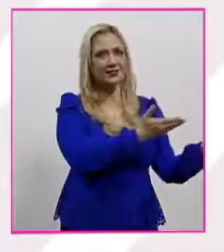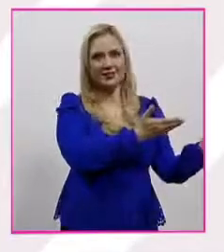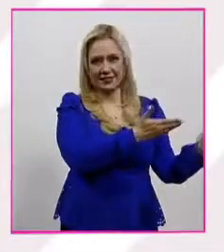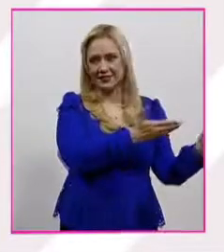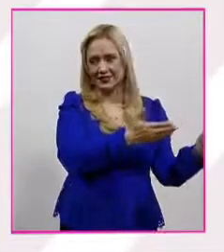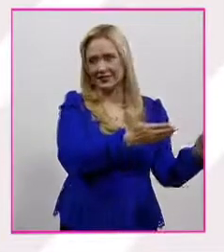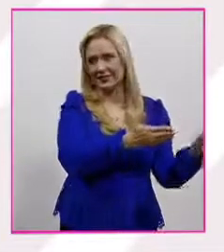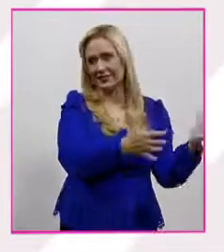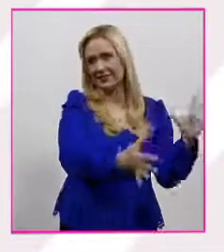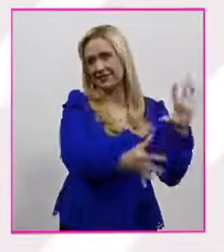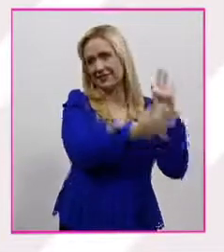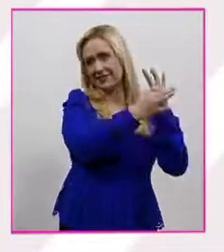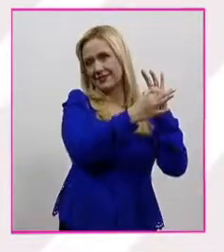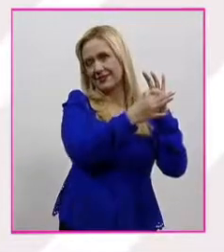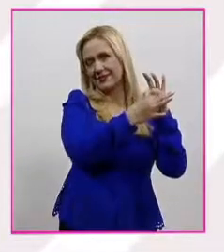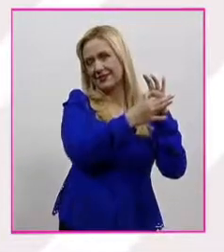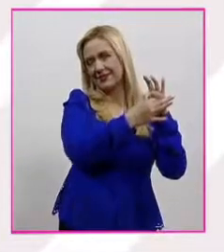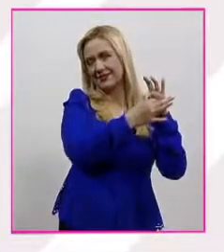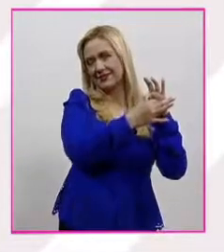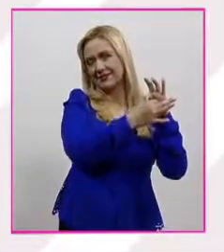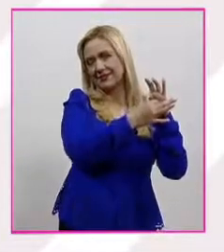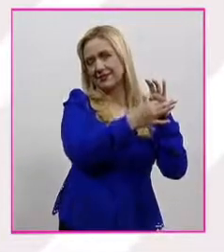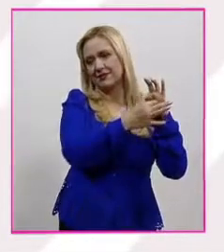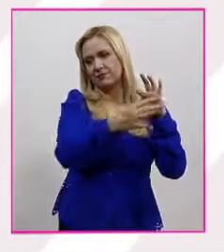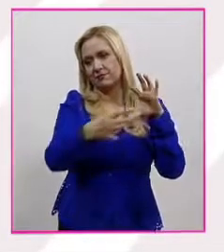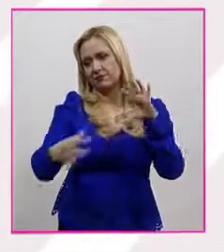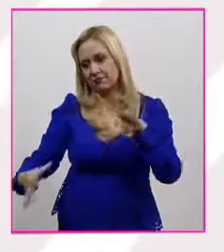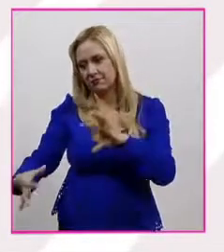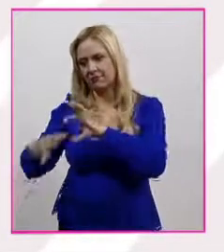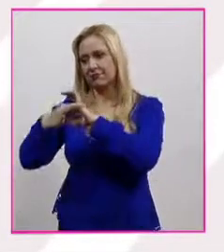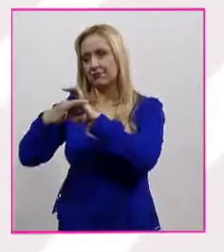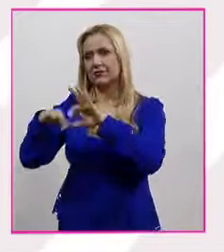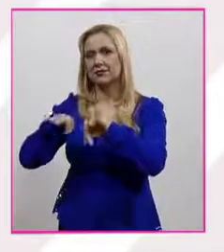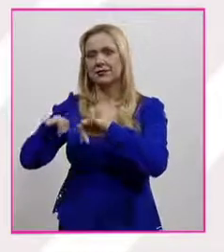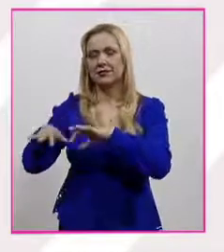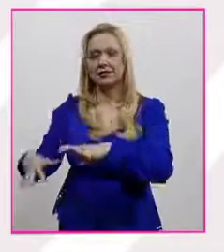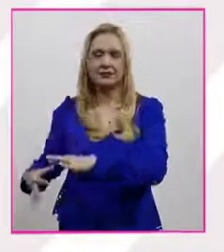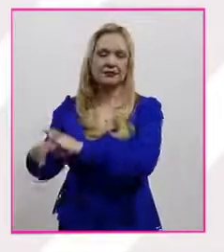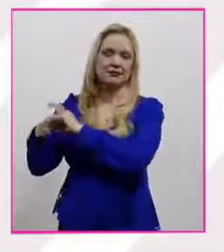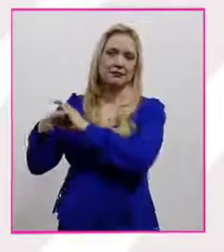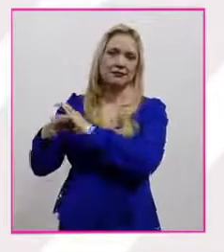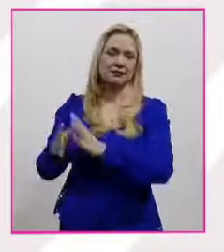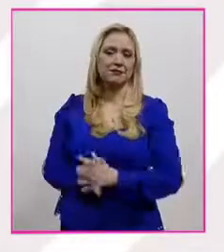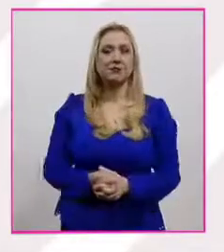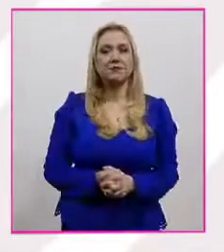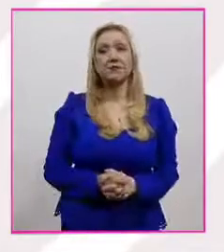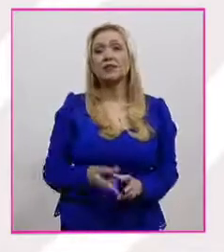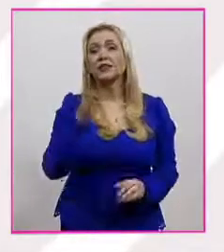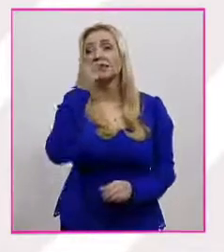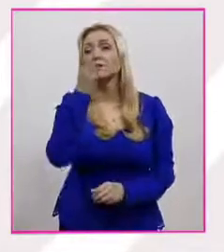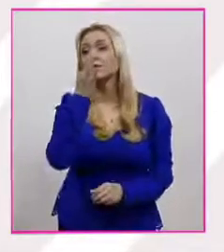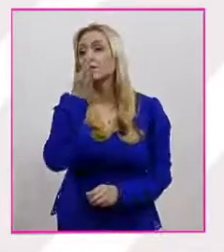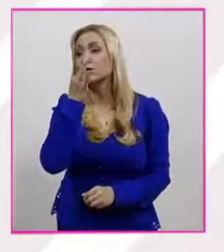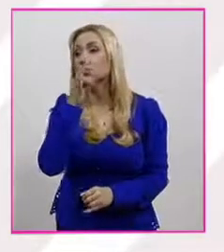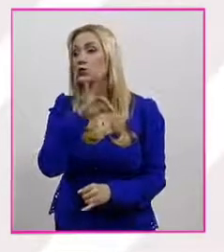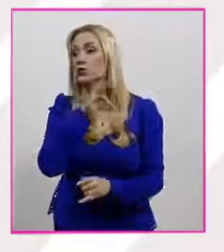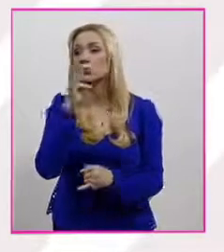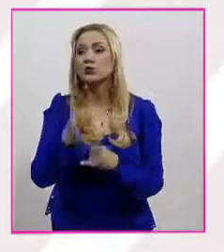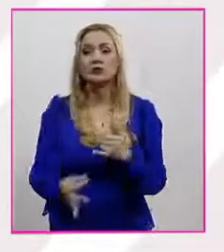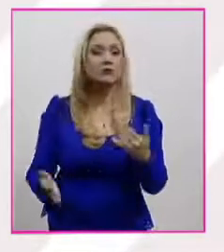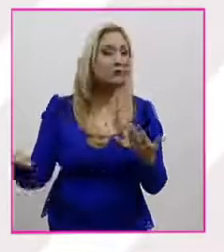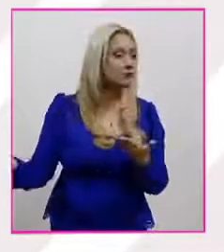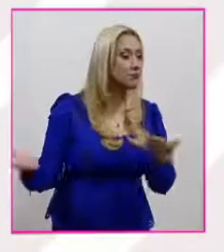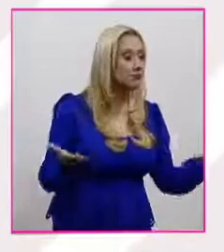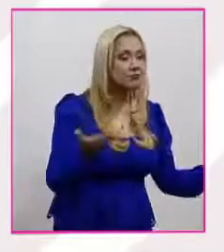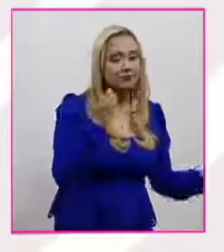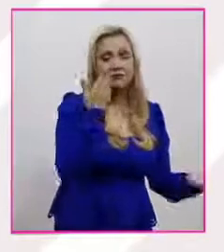está relacionada con las demás, ¿no? Y entonces, pues justo eso. No sé, nos quedan 3 minutos de programa, entonces no